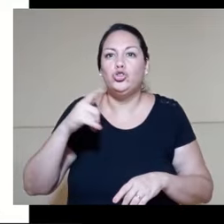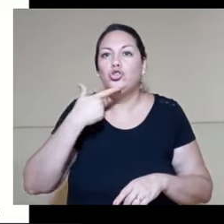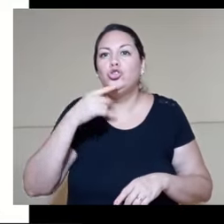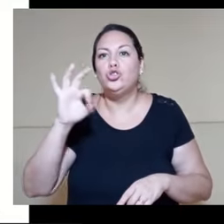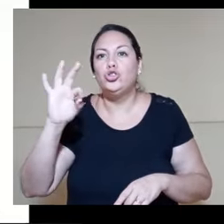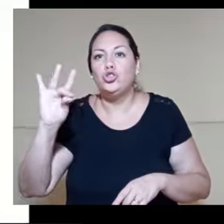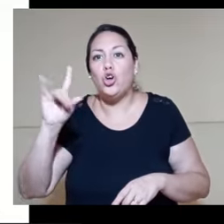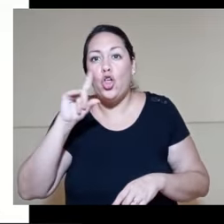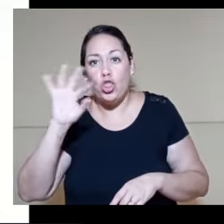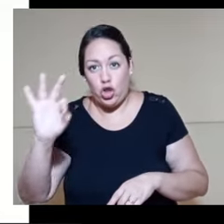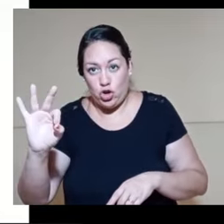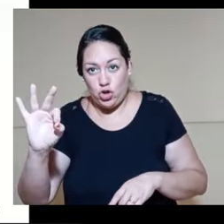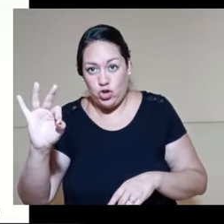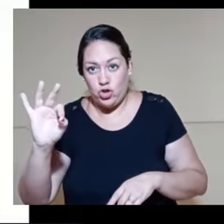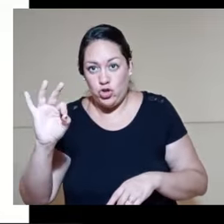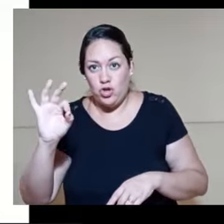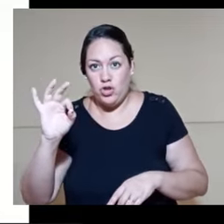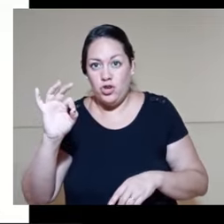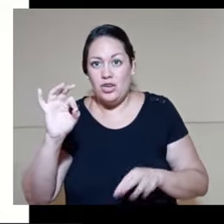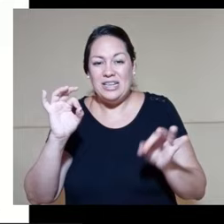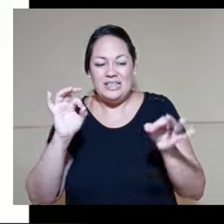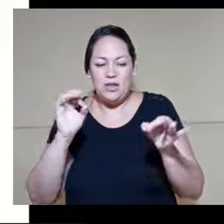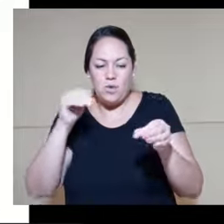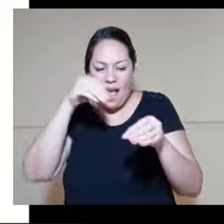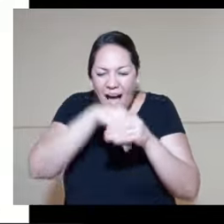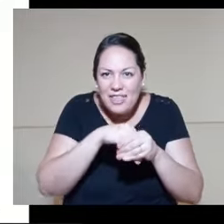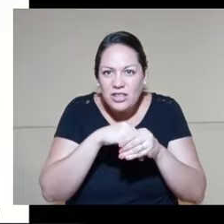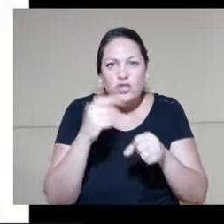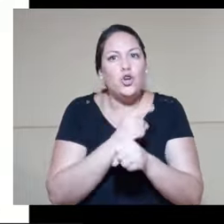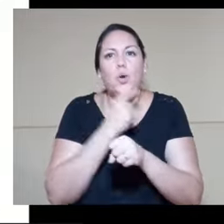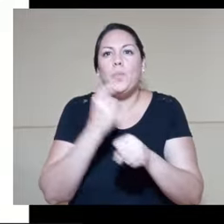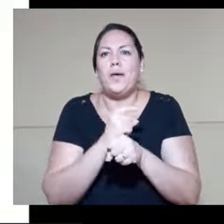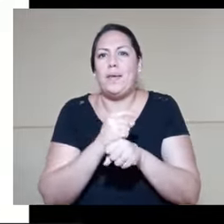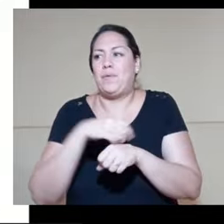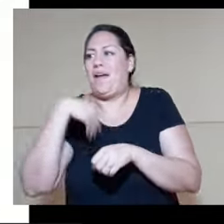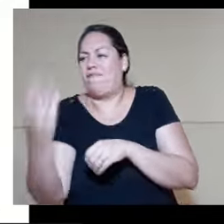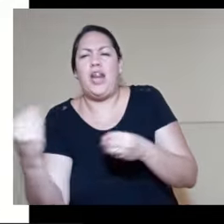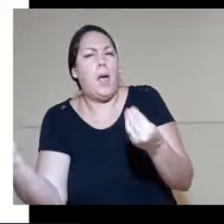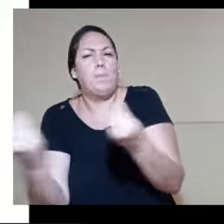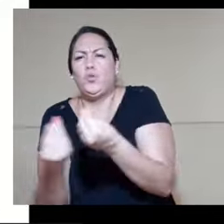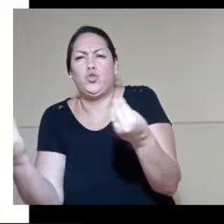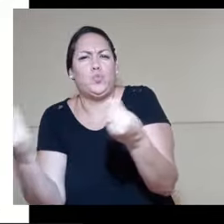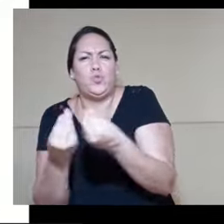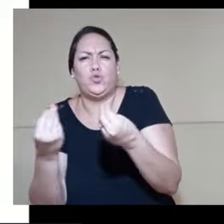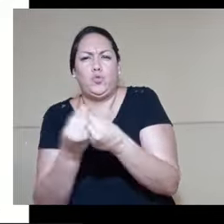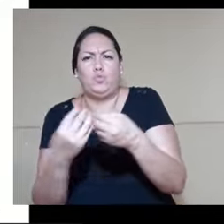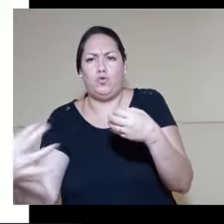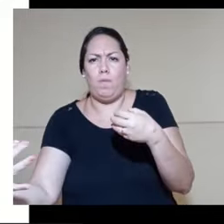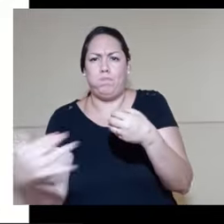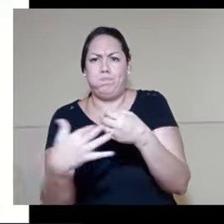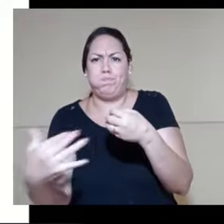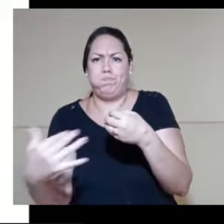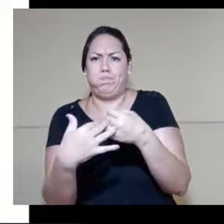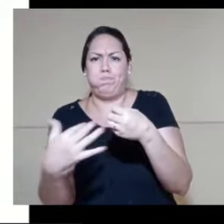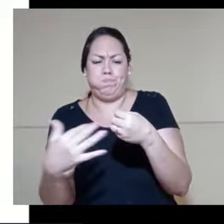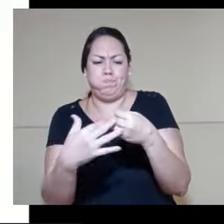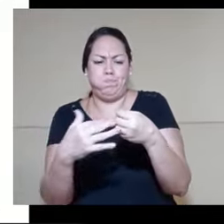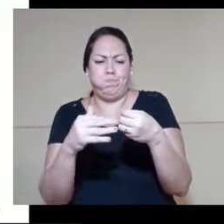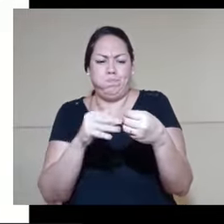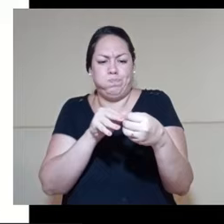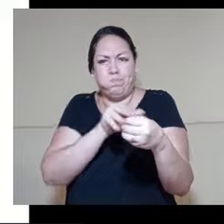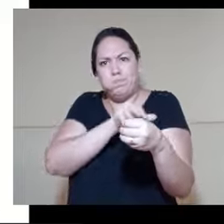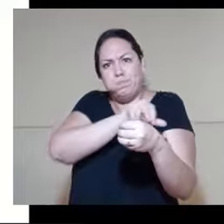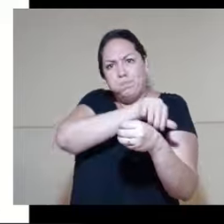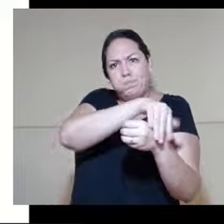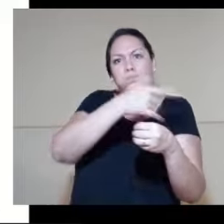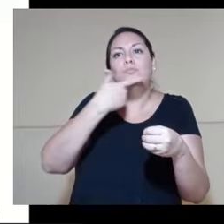es un ion que no puede entrar a la célula, porque el sodio está en grandes cantidades afuera que quiere entrar y no puede